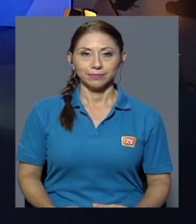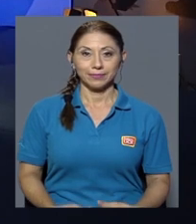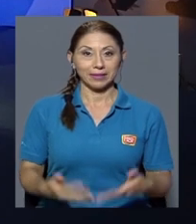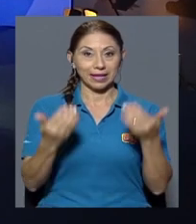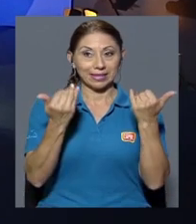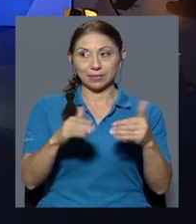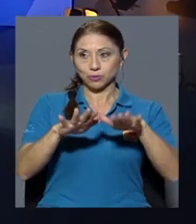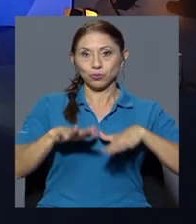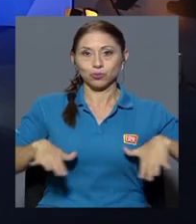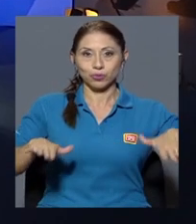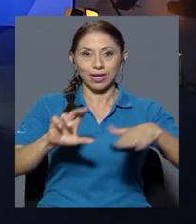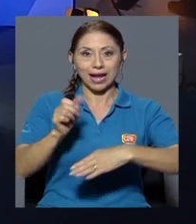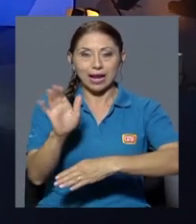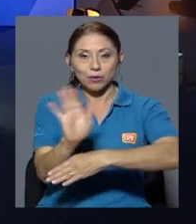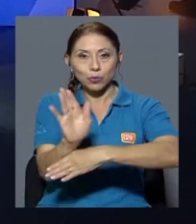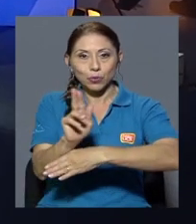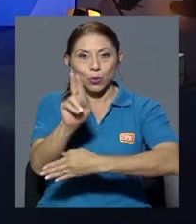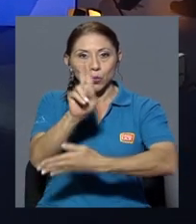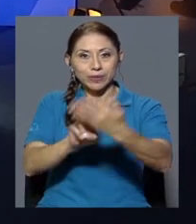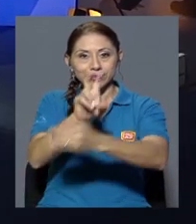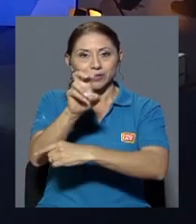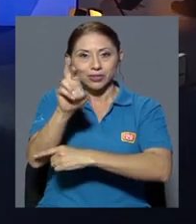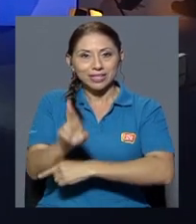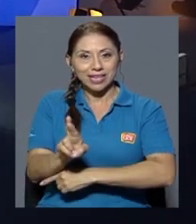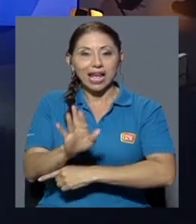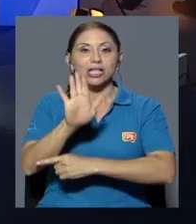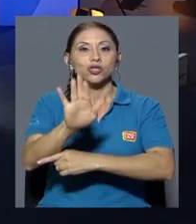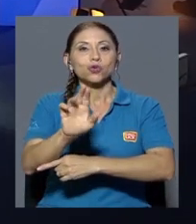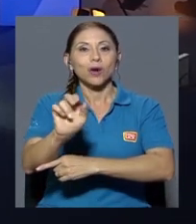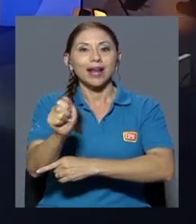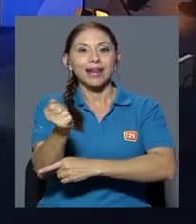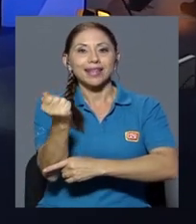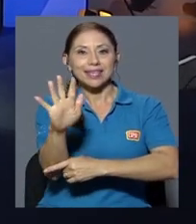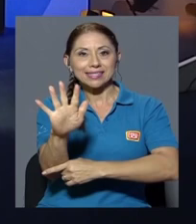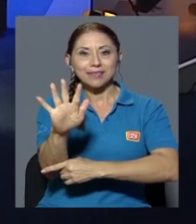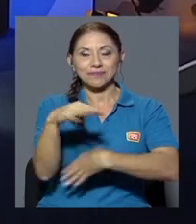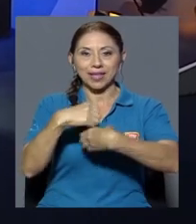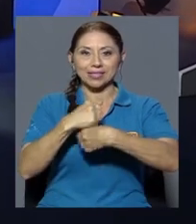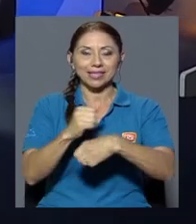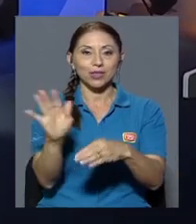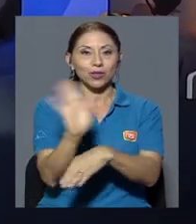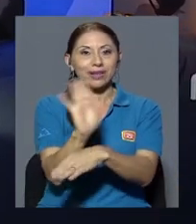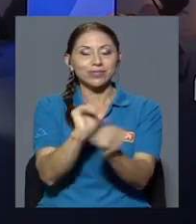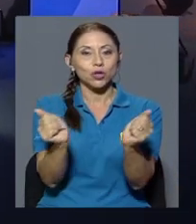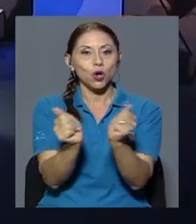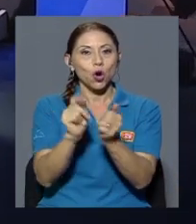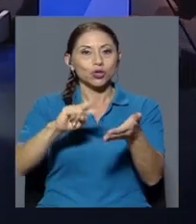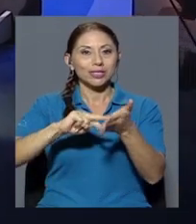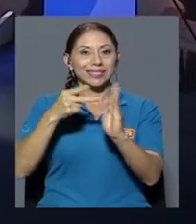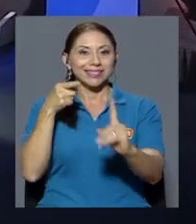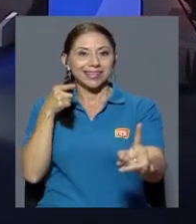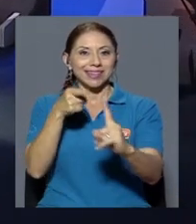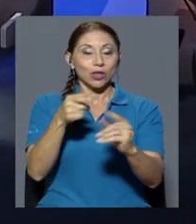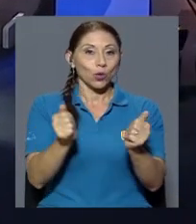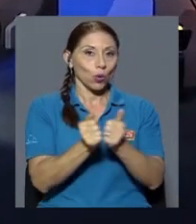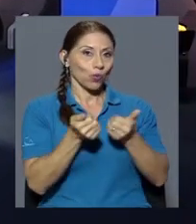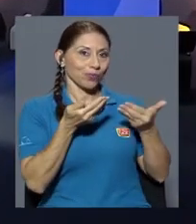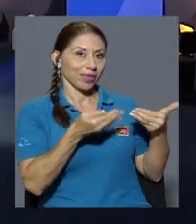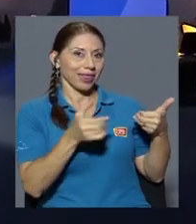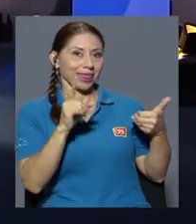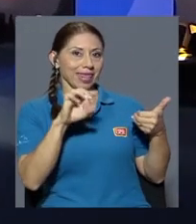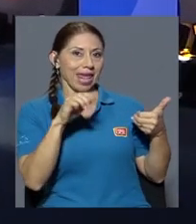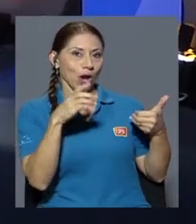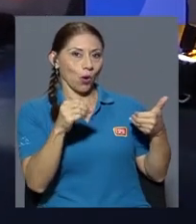estamos de los estudios del canal universidad de costa rica su canal 15 haciendo televisión con sentido con diego y con